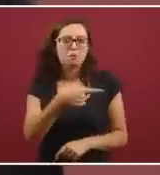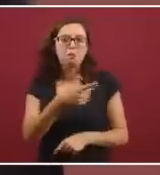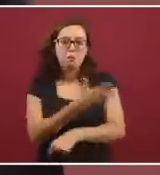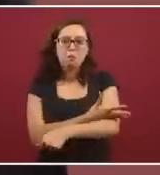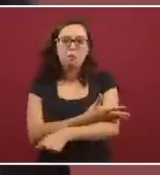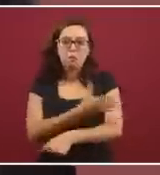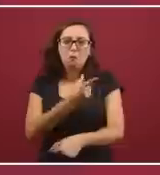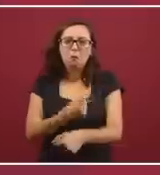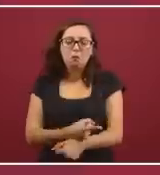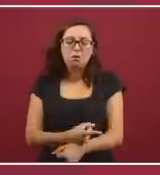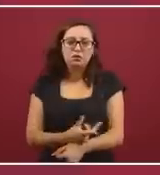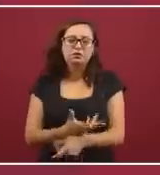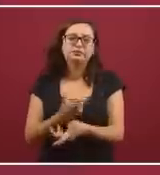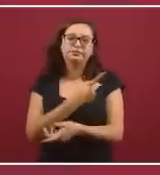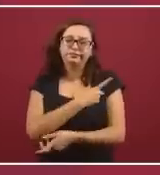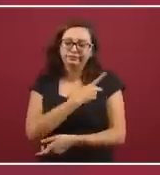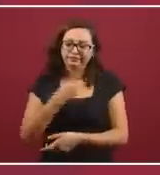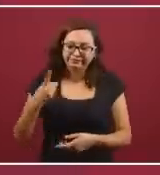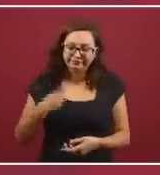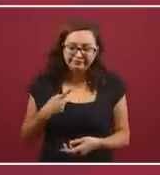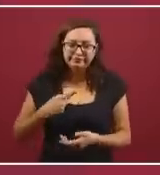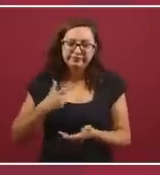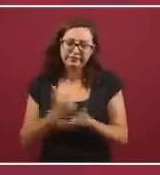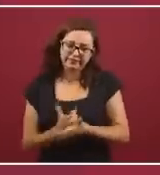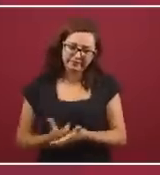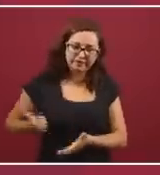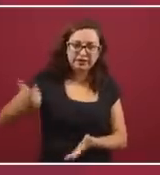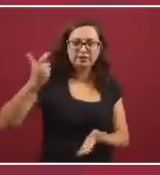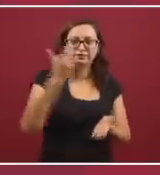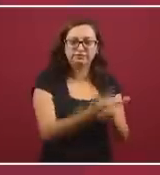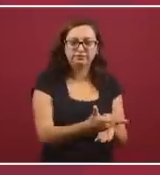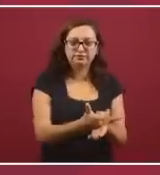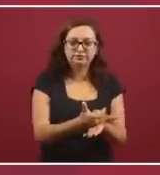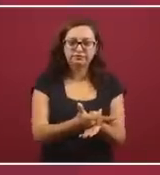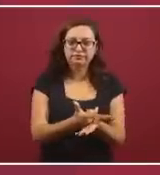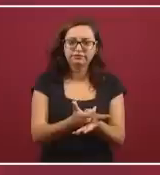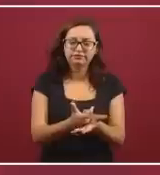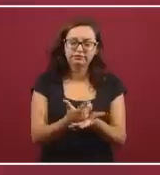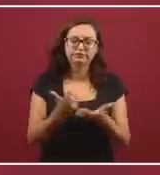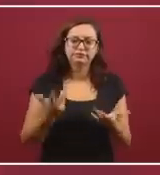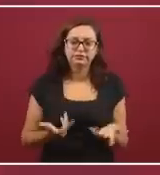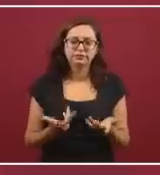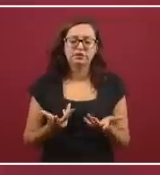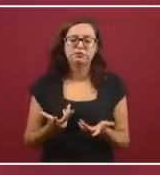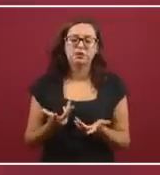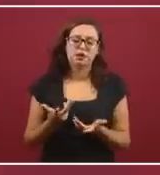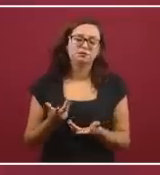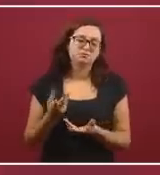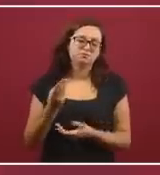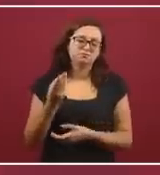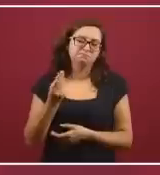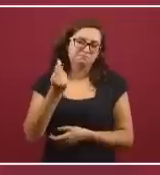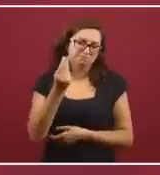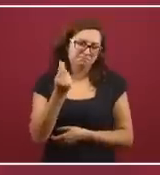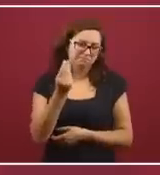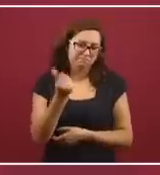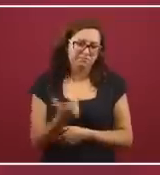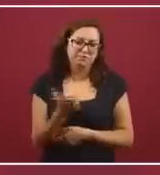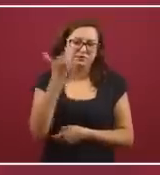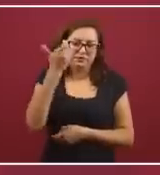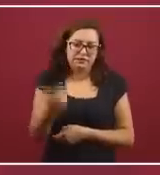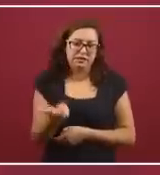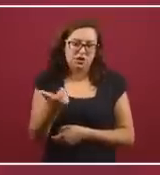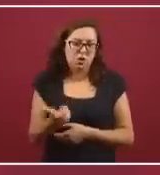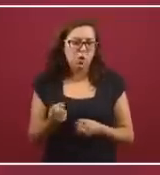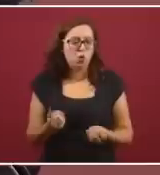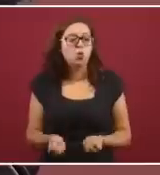lo que se va a devolver va a ser el dinero de acuerdo a lo que